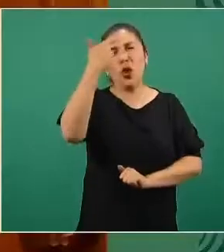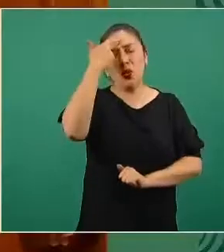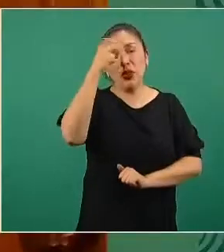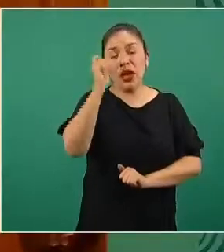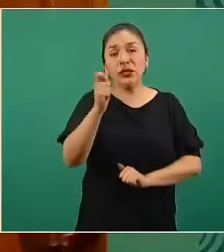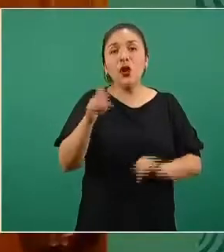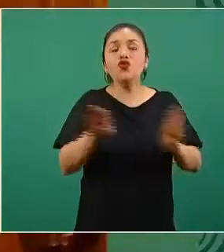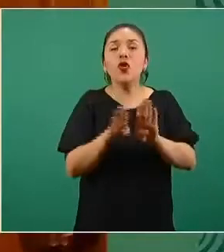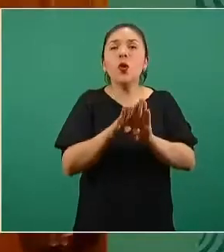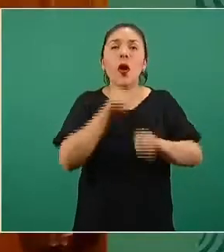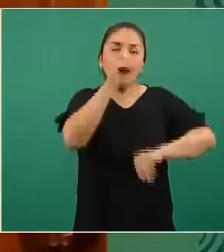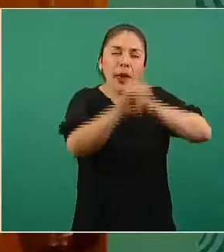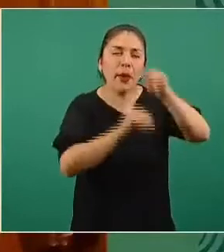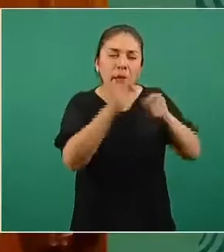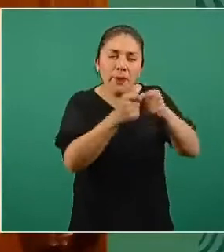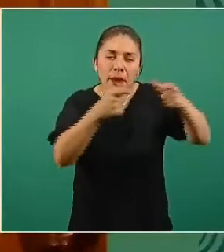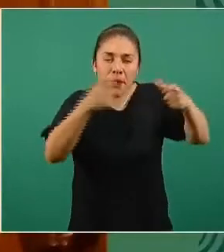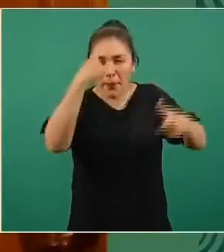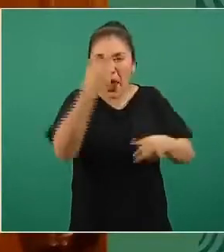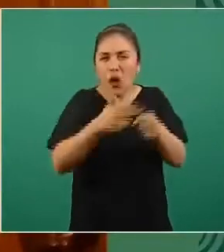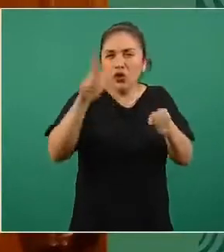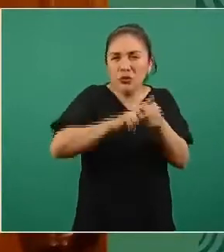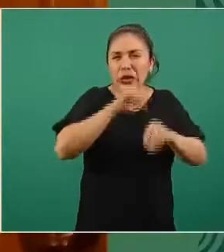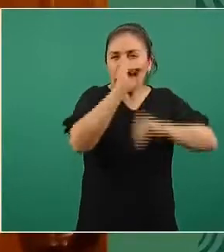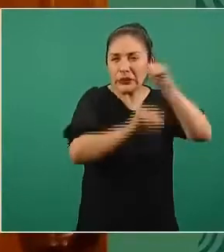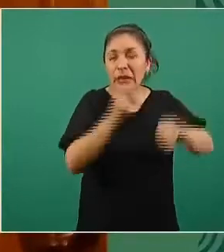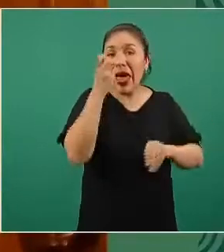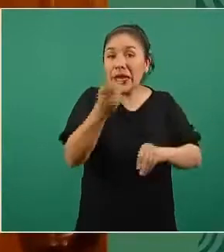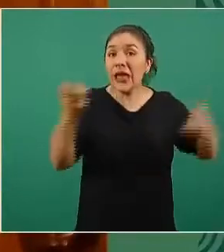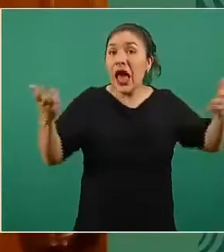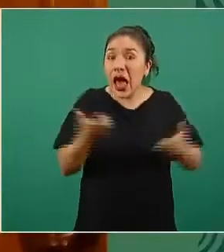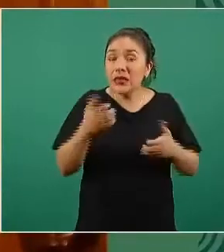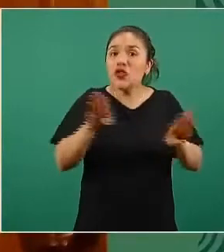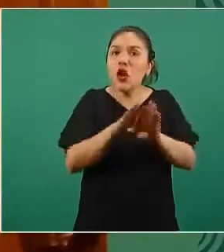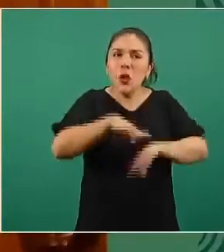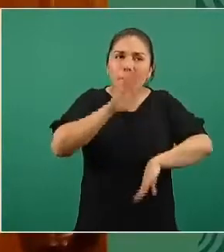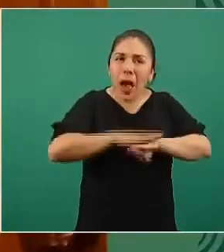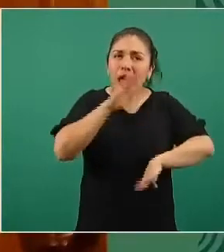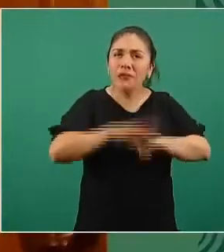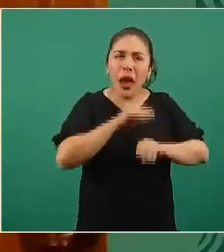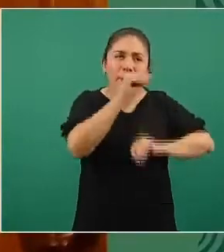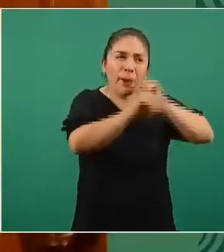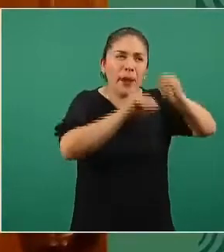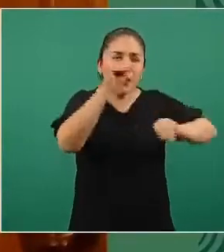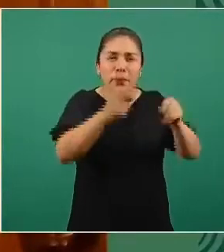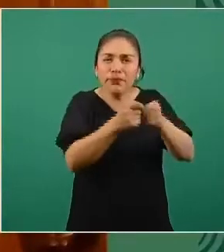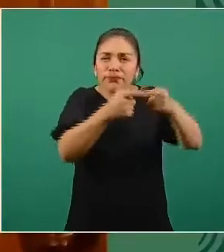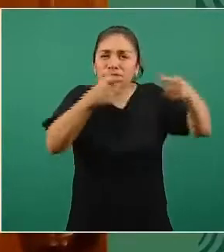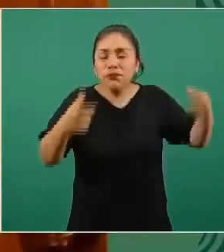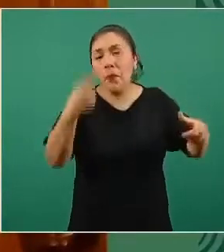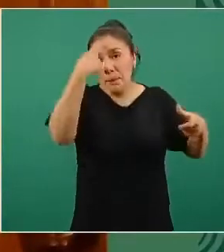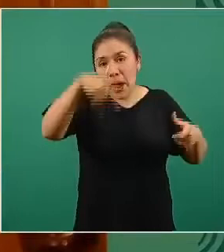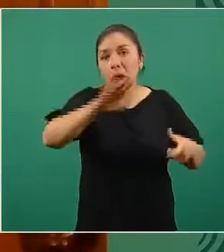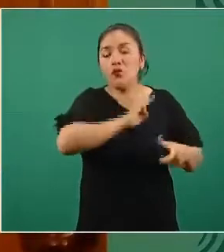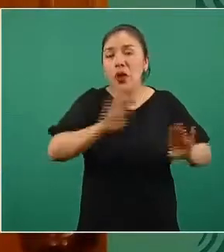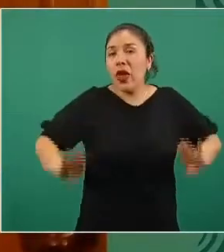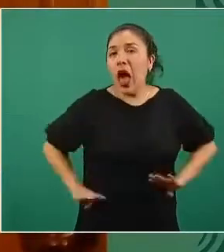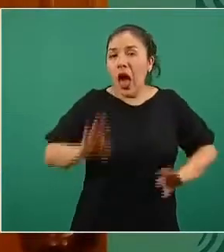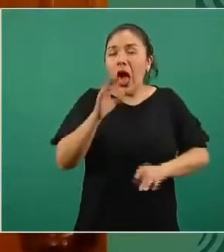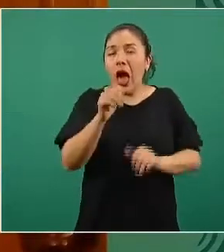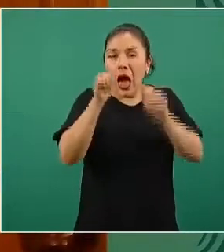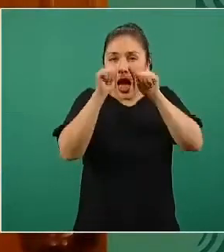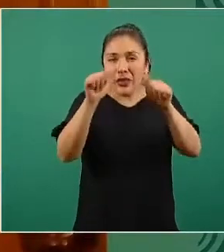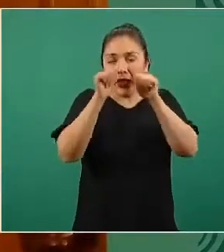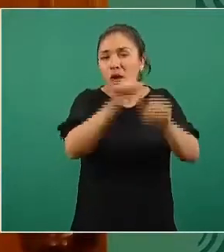la reconversión hospitalaria de esto trató de expandir nuestras capacidades para atender personas con